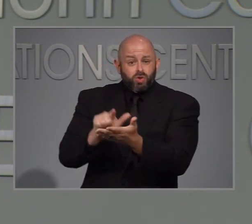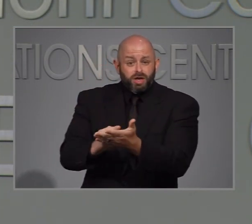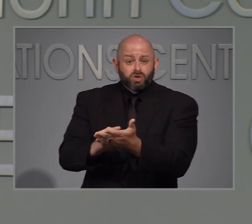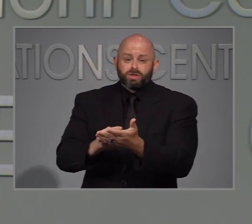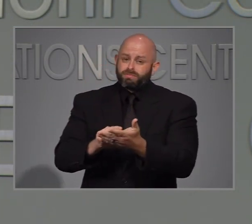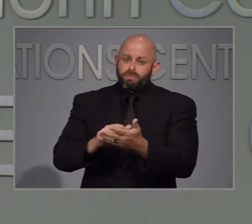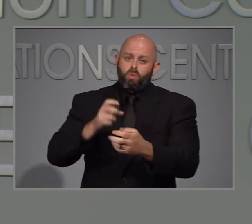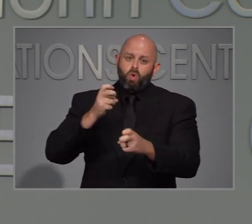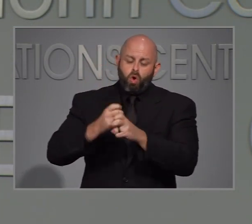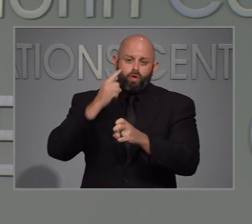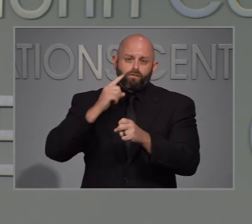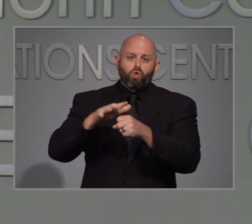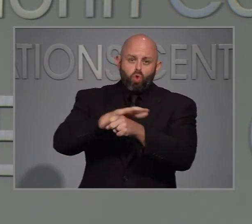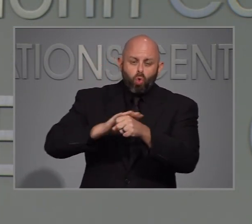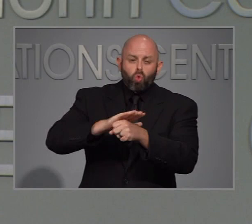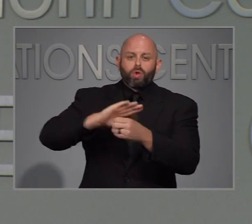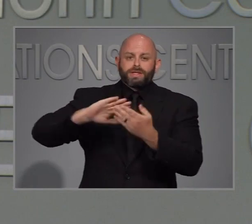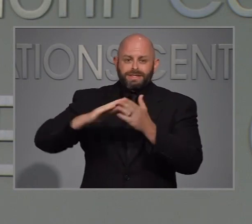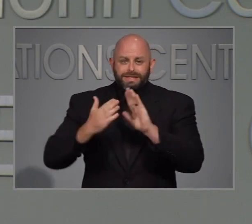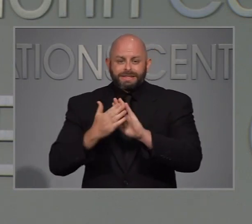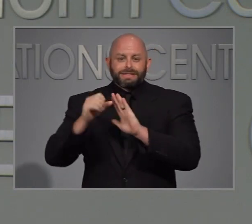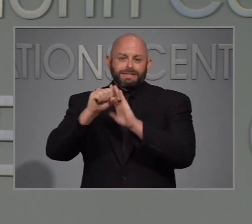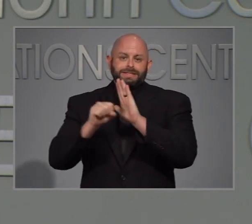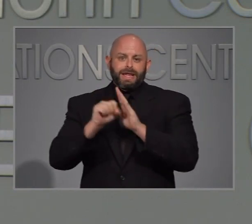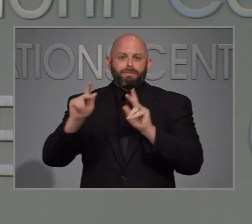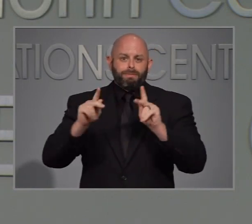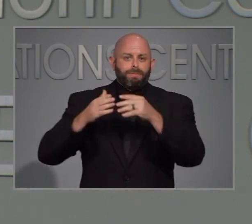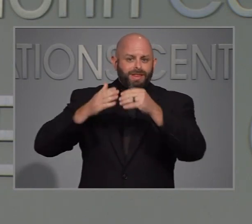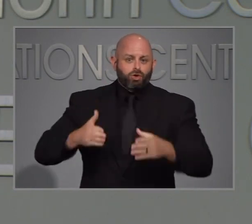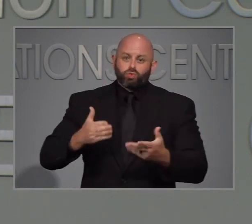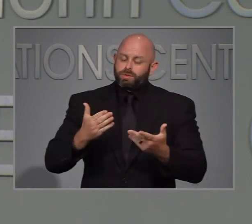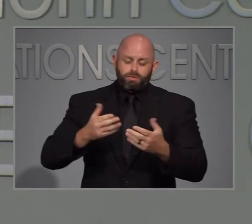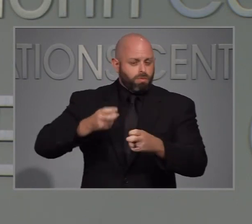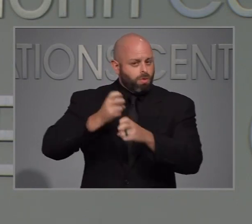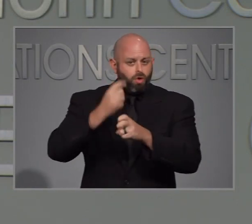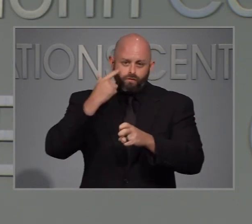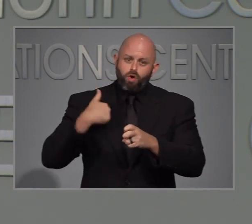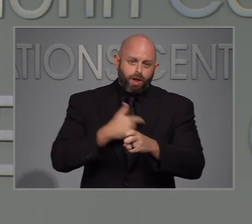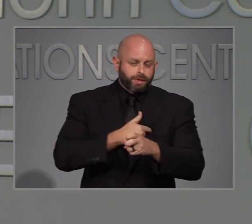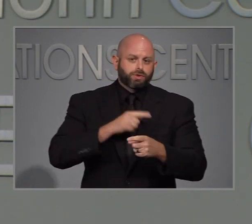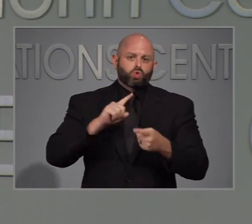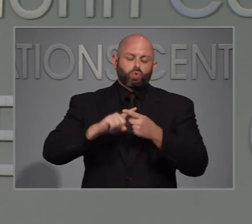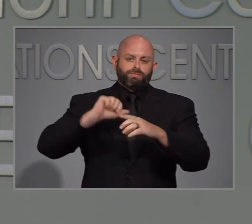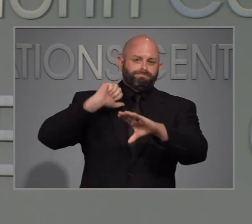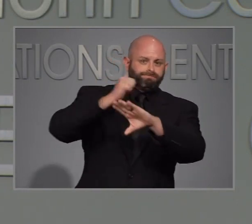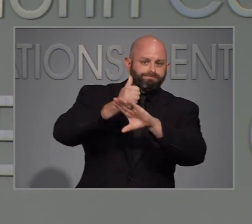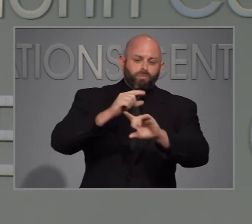los oficiales estatales y locales puedan implementar estas órdenes de emergencia.